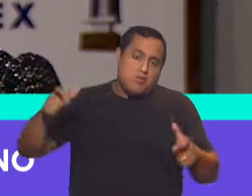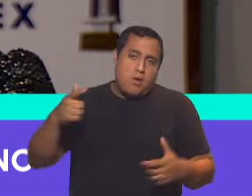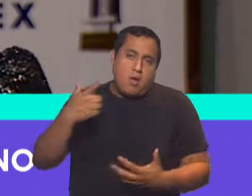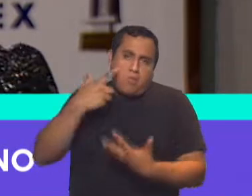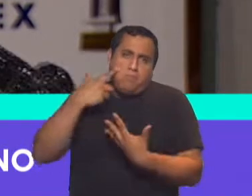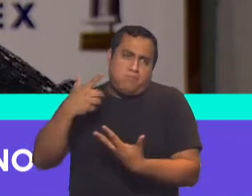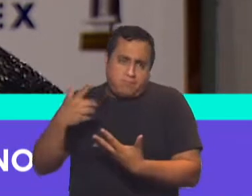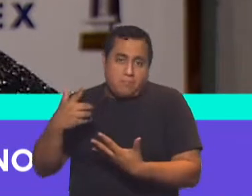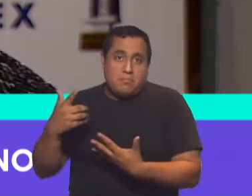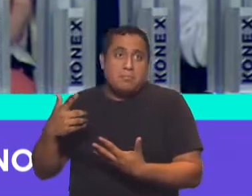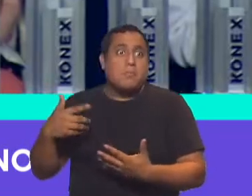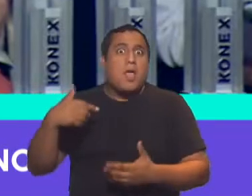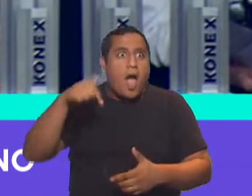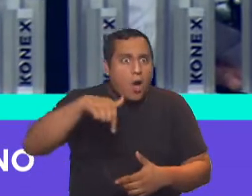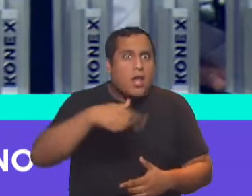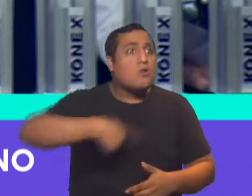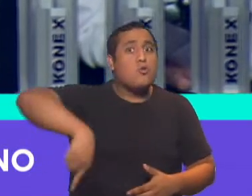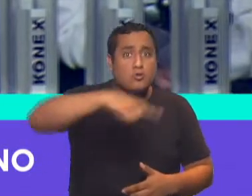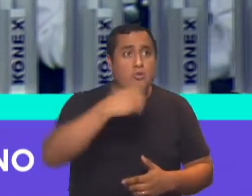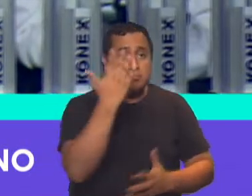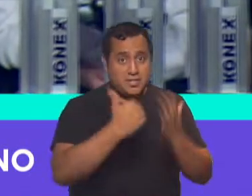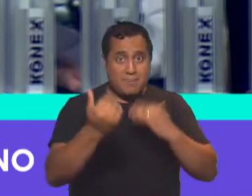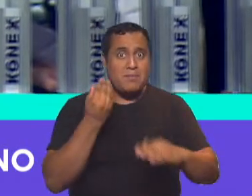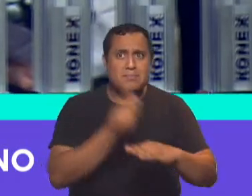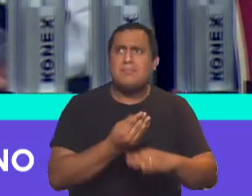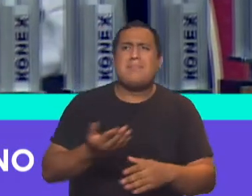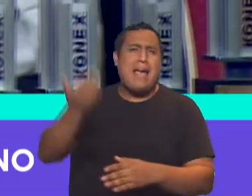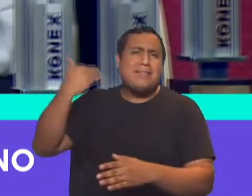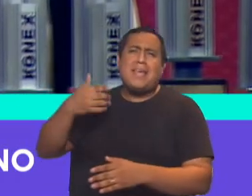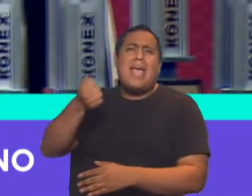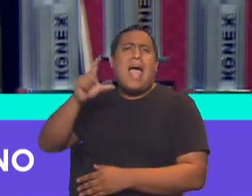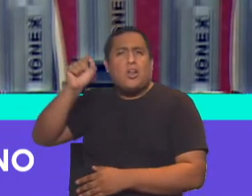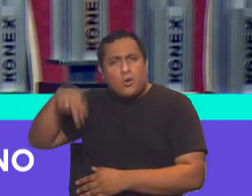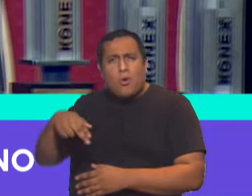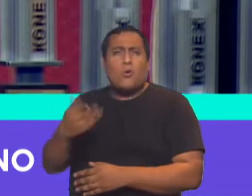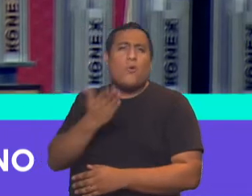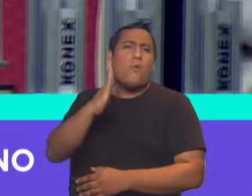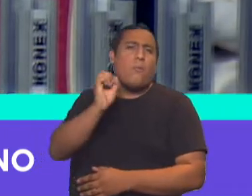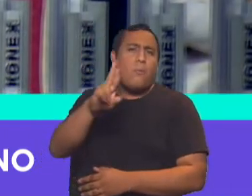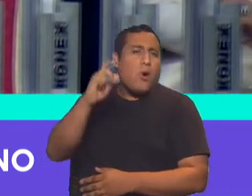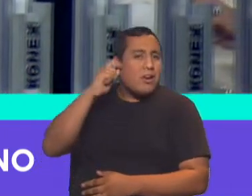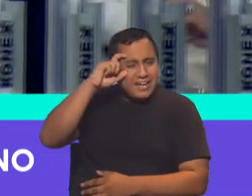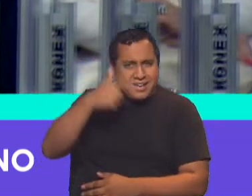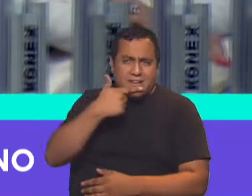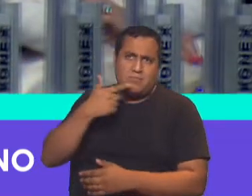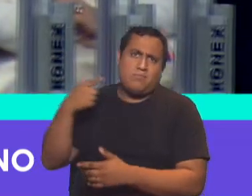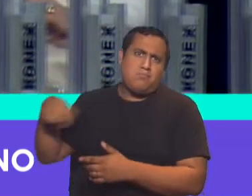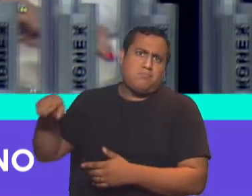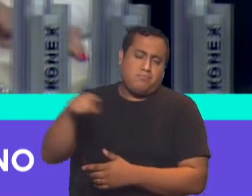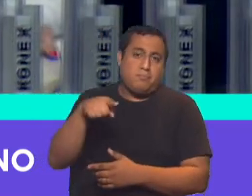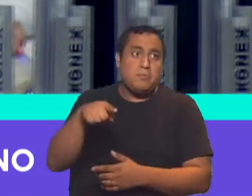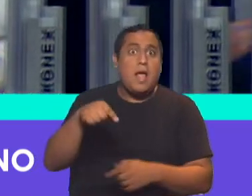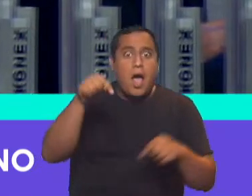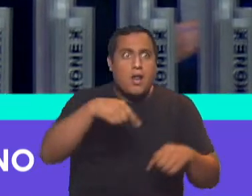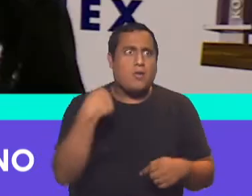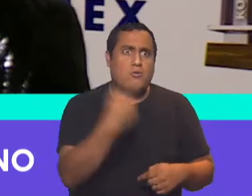Luis Abeil, María Rosa Gallo, Alfredo Alcón, Borges, veías nombres que verdaderamente le dan un marco a este premio